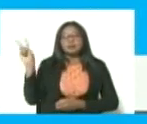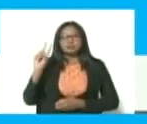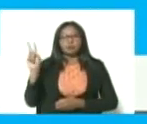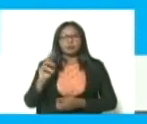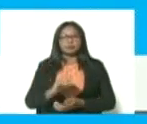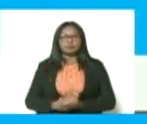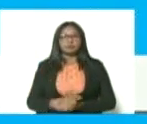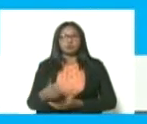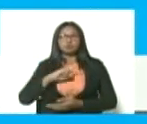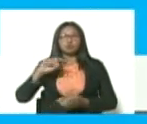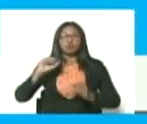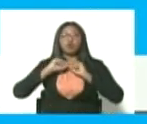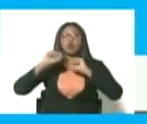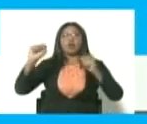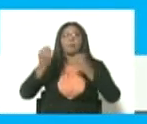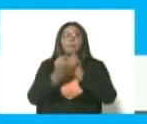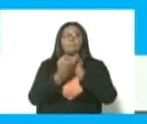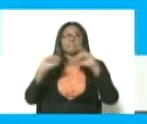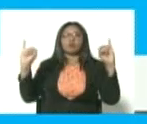Cuando logramos la independencia,